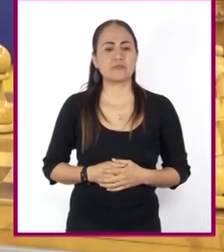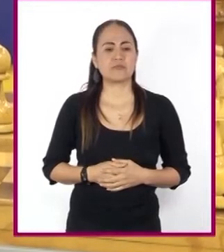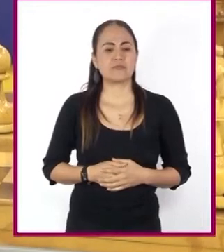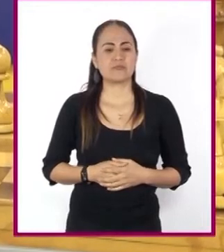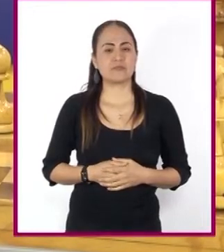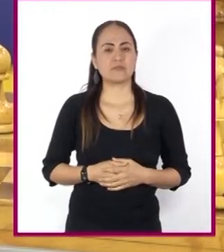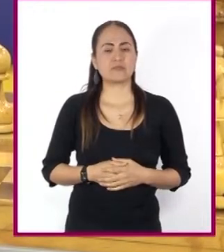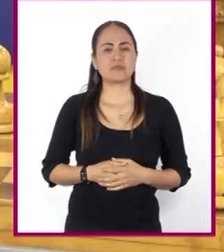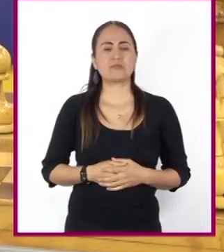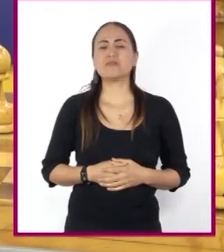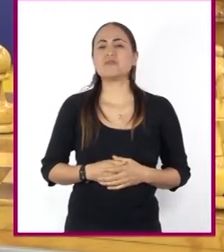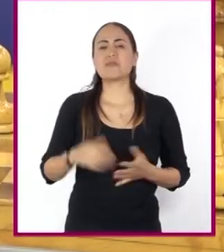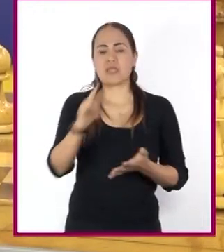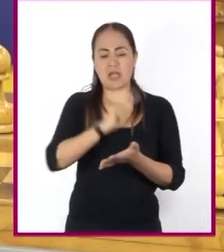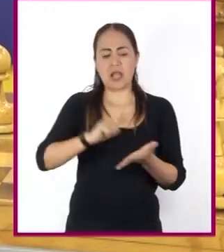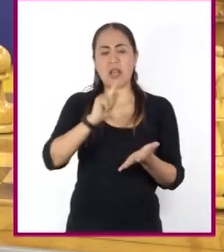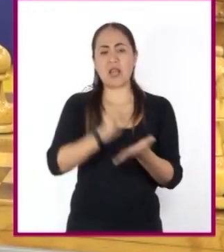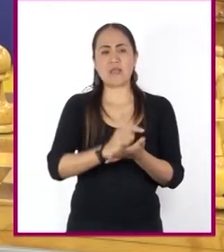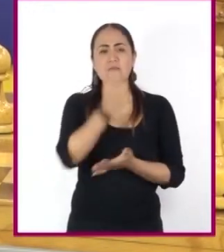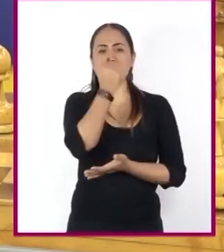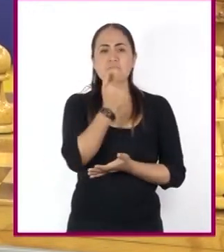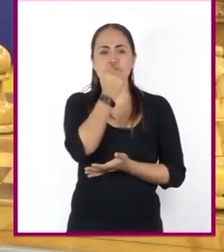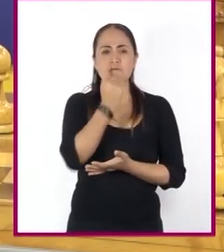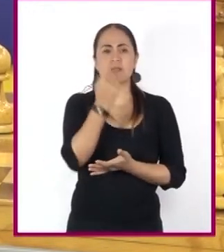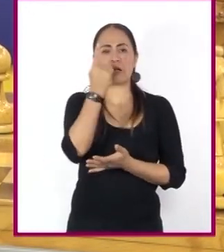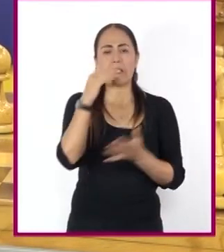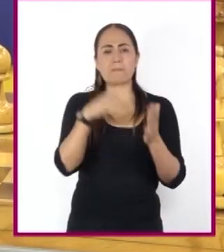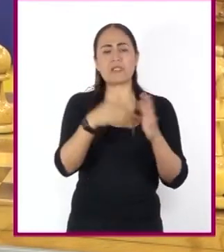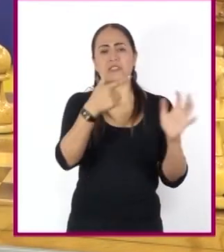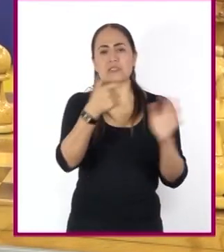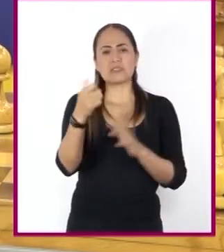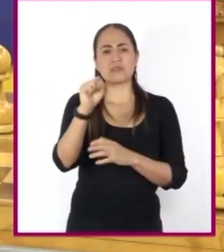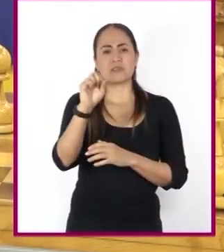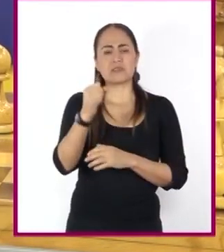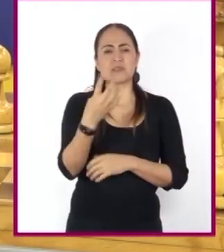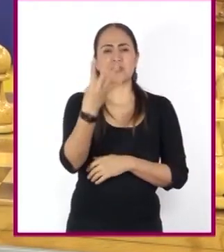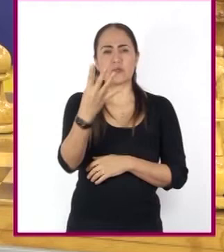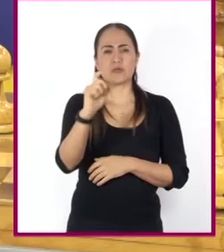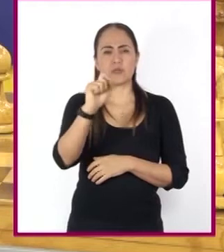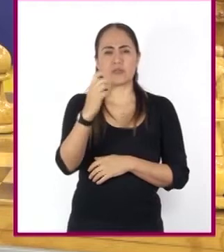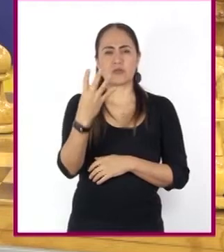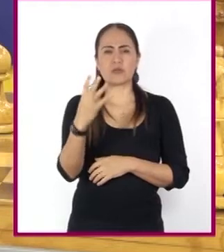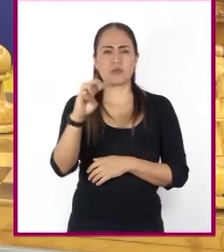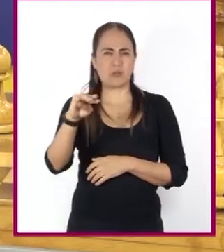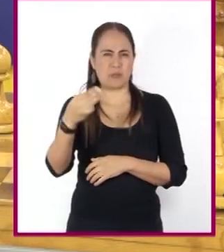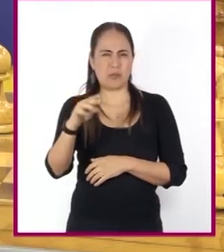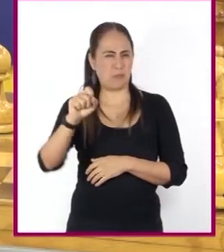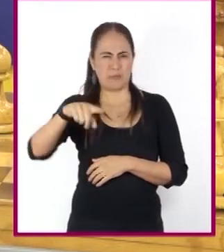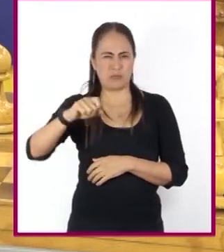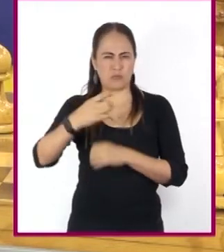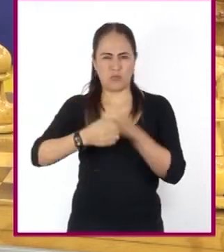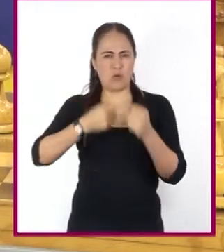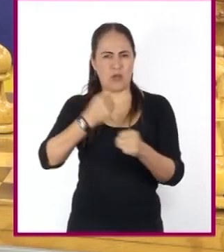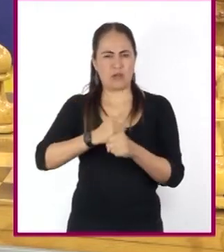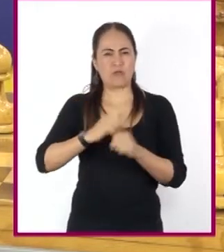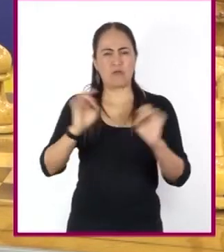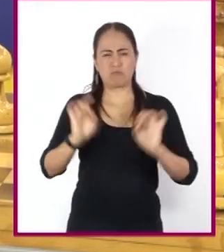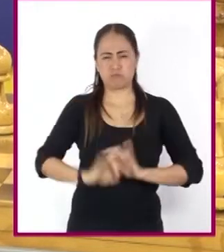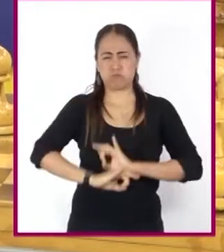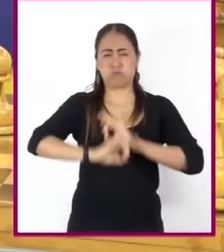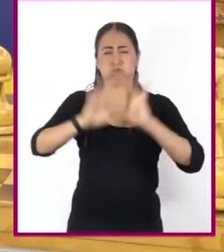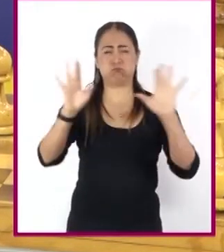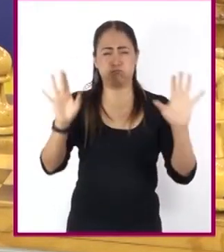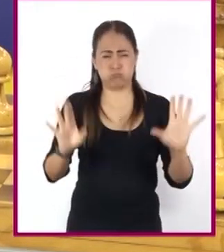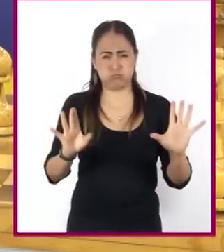En respuesta a la Ley del Azúcar de 1764, el 24 de mayo de ese mismo año, estalló por primera